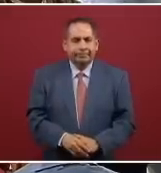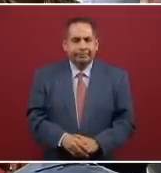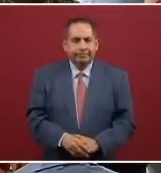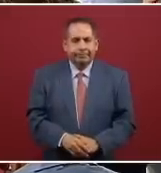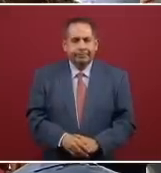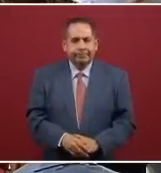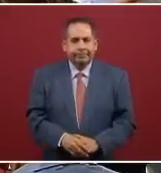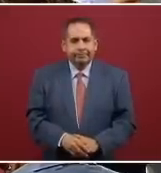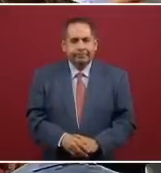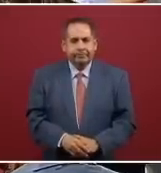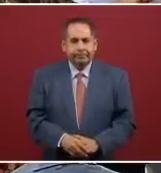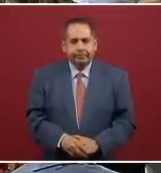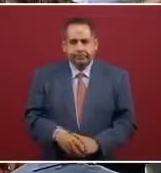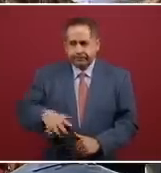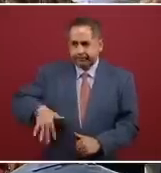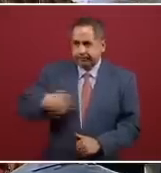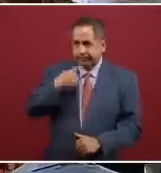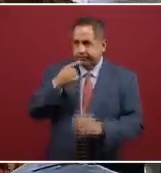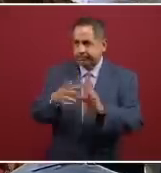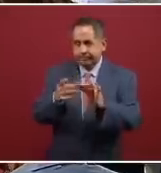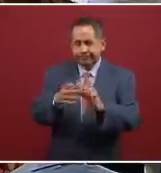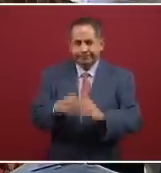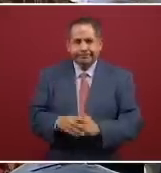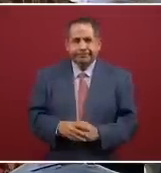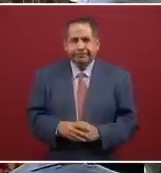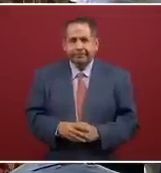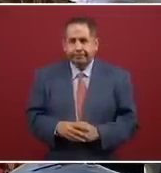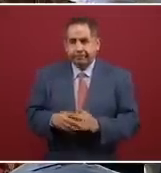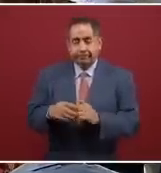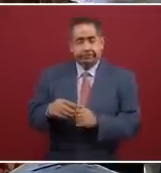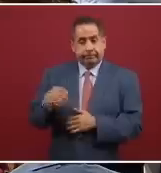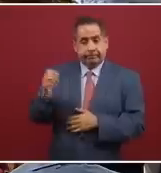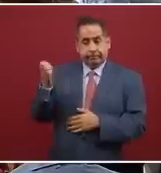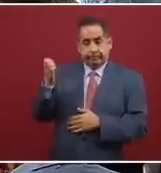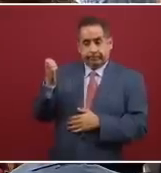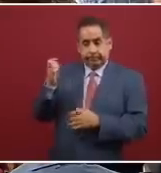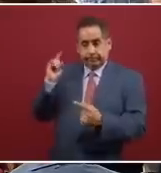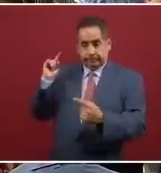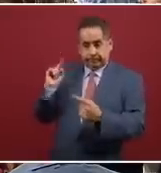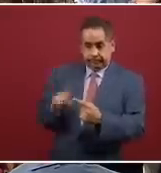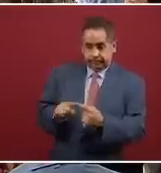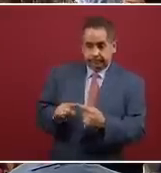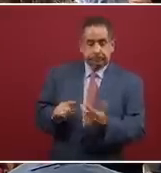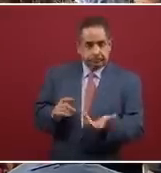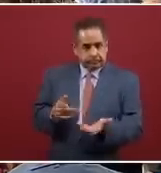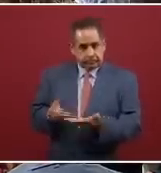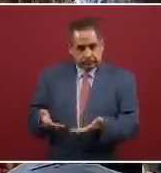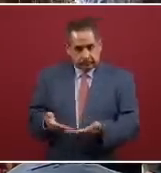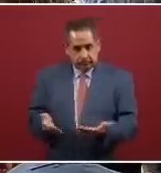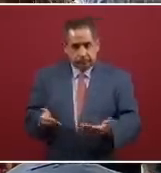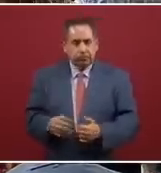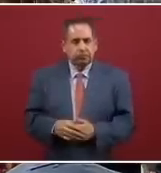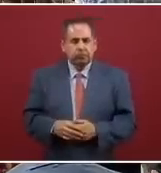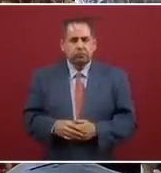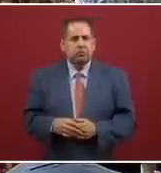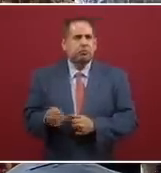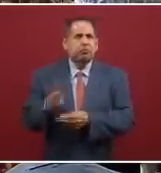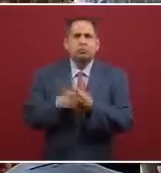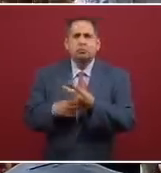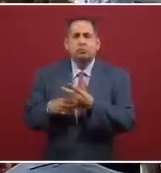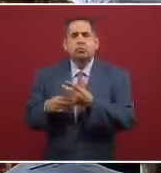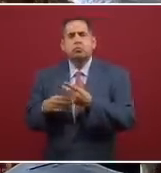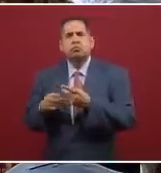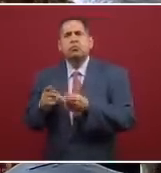y bueno yo diría lo siguiente del mes de enero a esta fecha llegaron a los